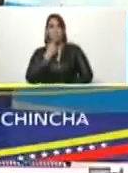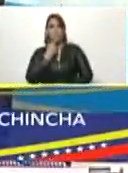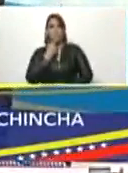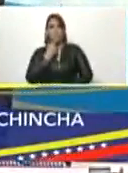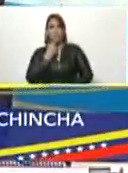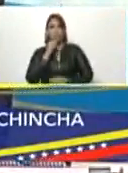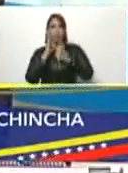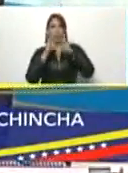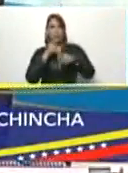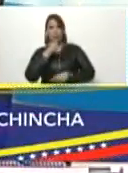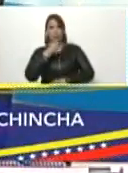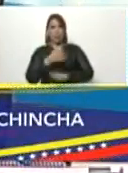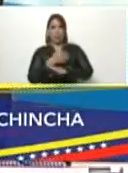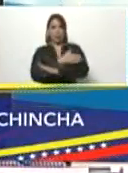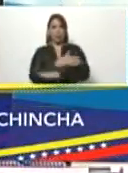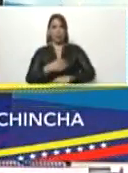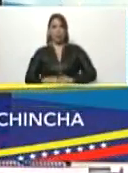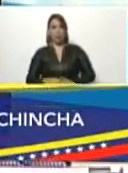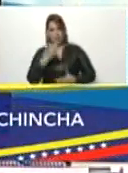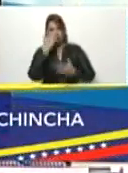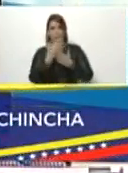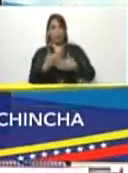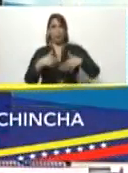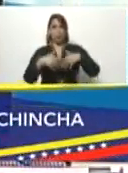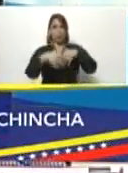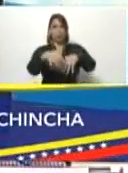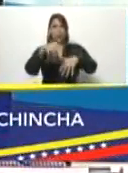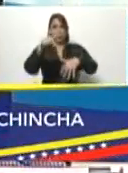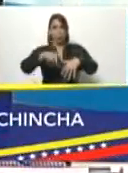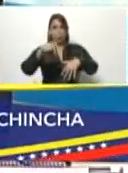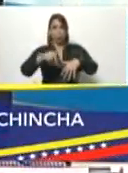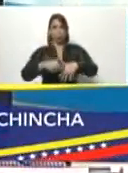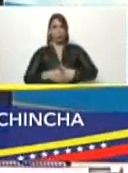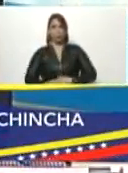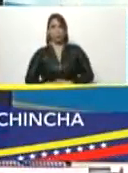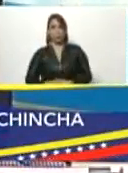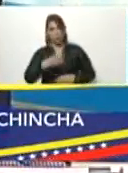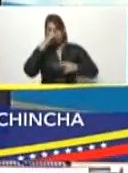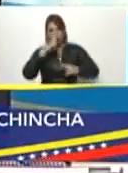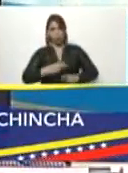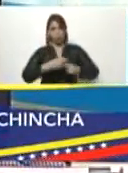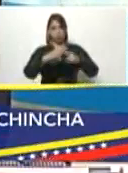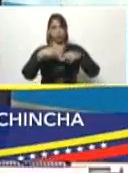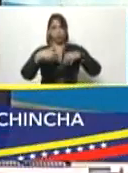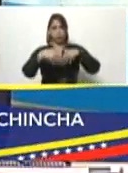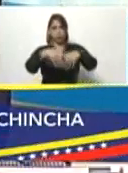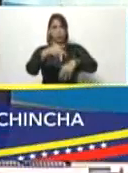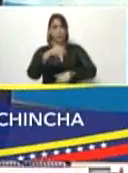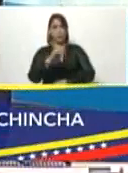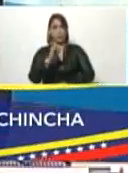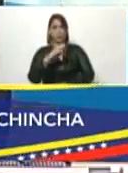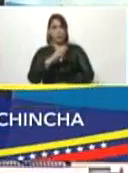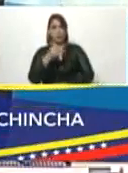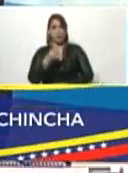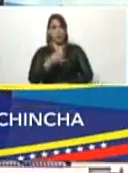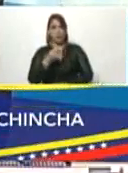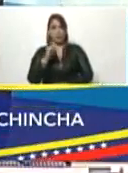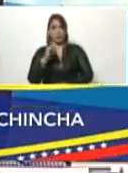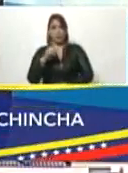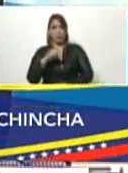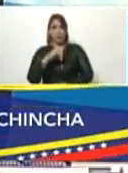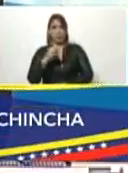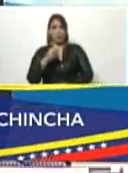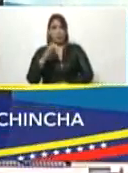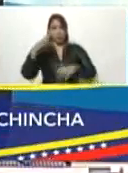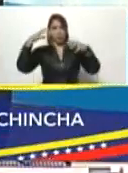alocución frente a las tropas hoy, en homenaje a las tropas de Pichincha, allí bajo la